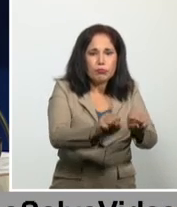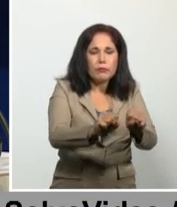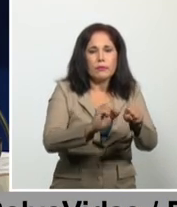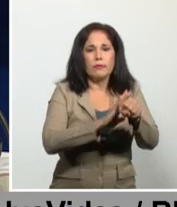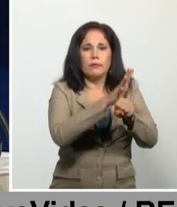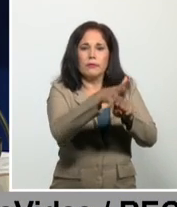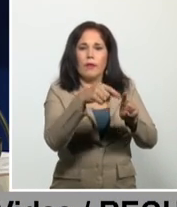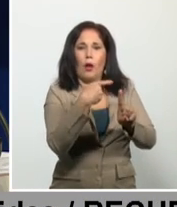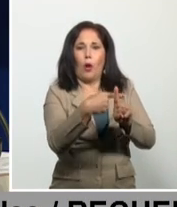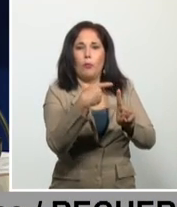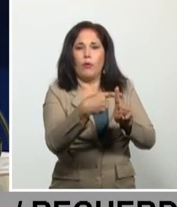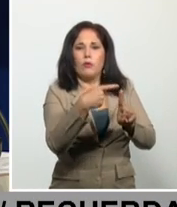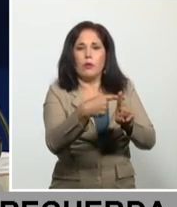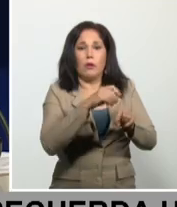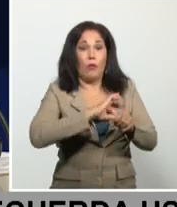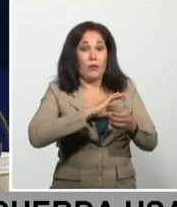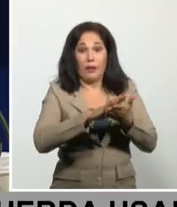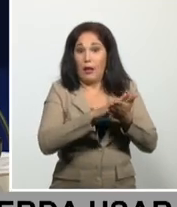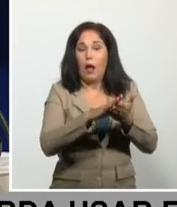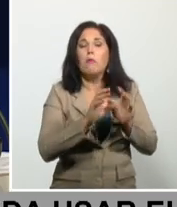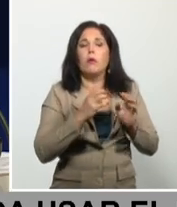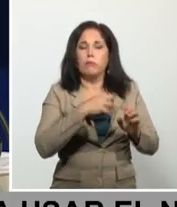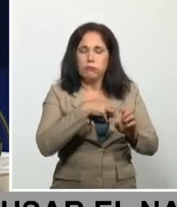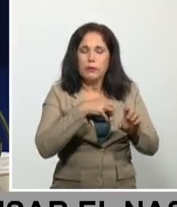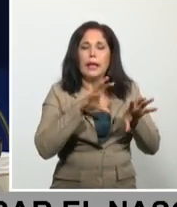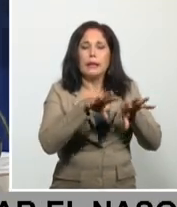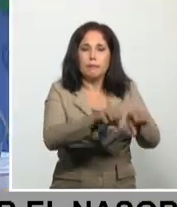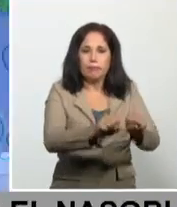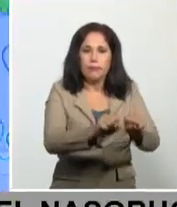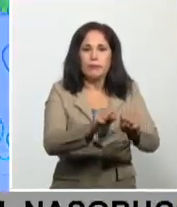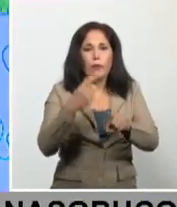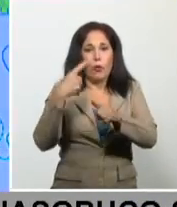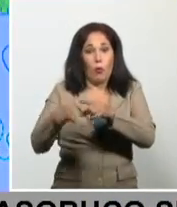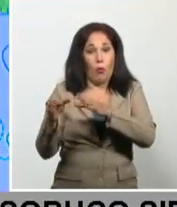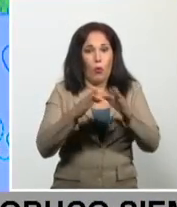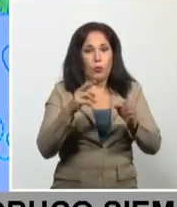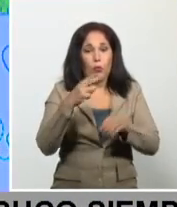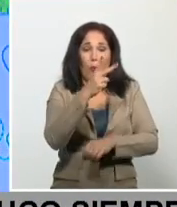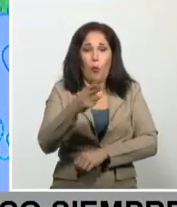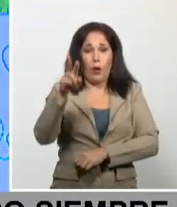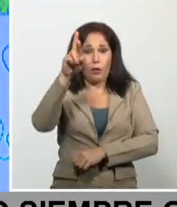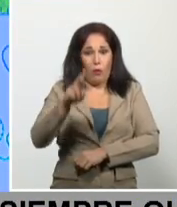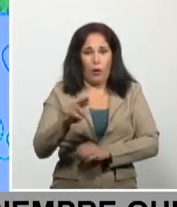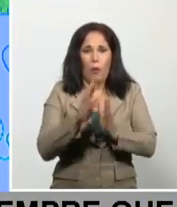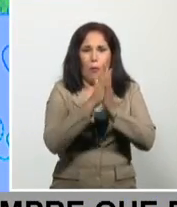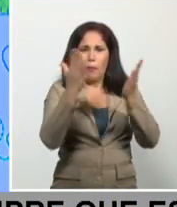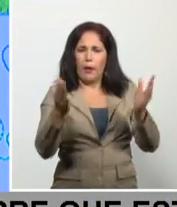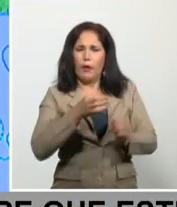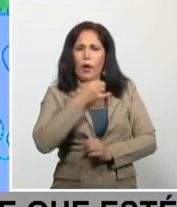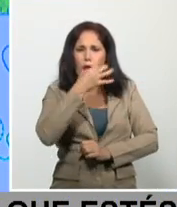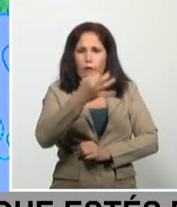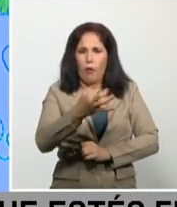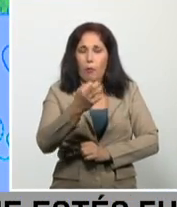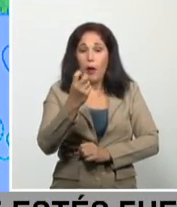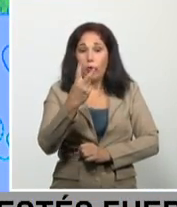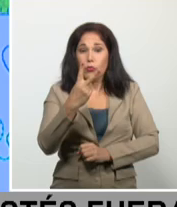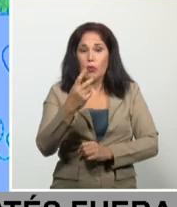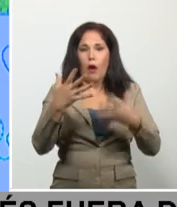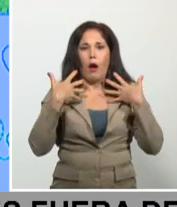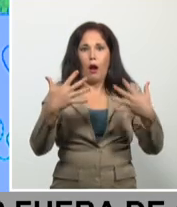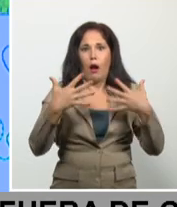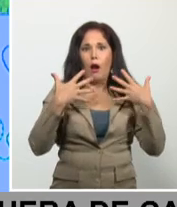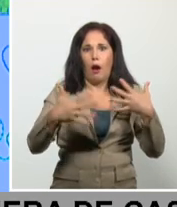prueba del SARS-CoV-2. El Nuevo Día de Puerto Rico pregunta, han surgido 2 récords de calor en la